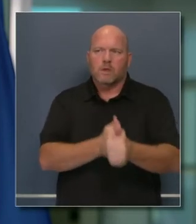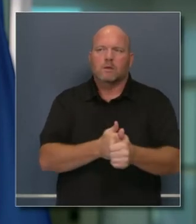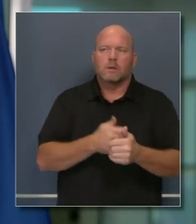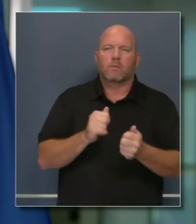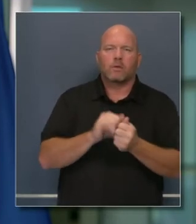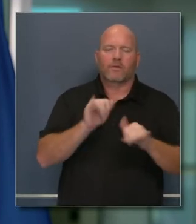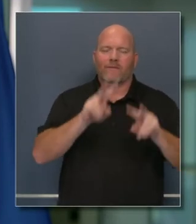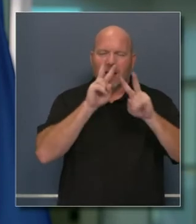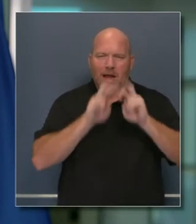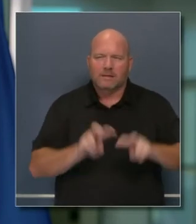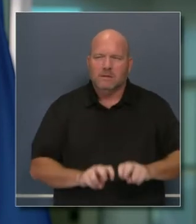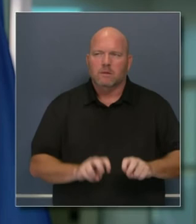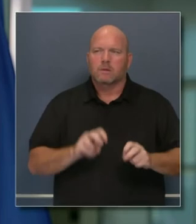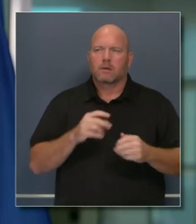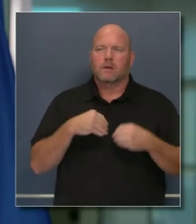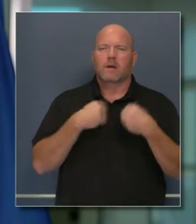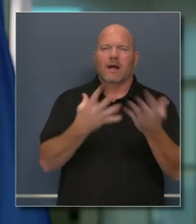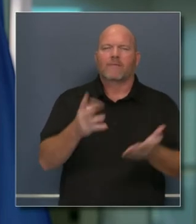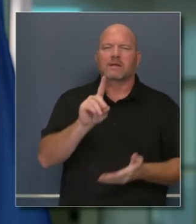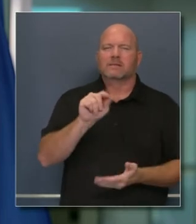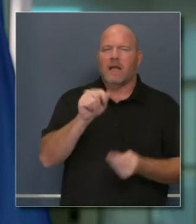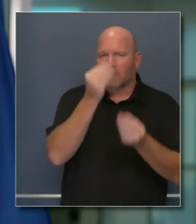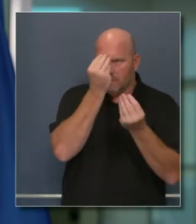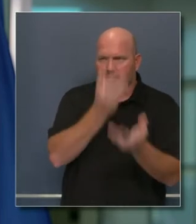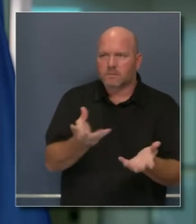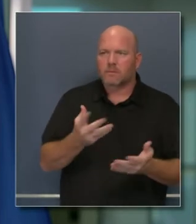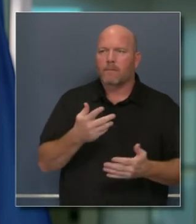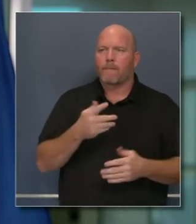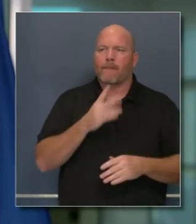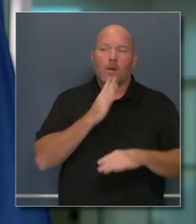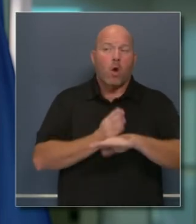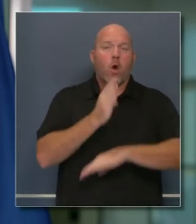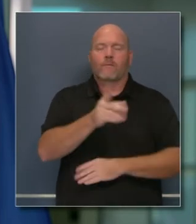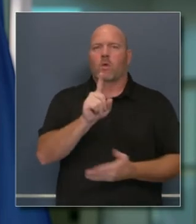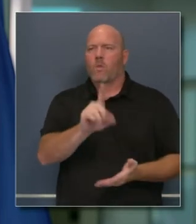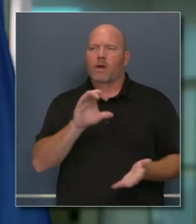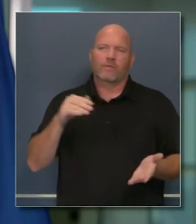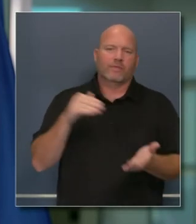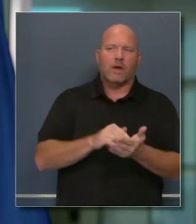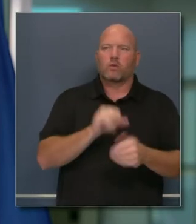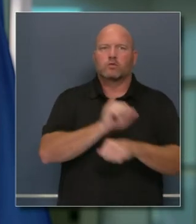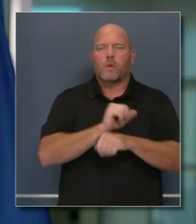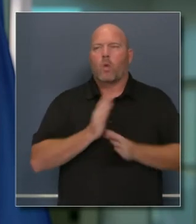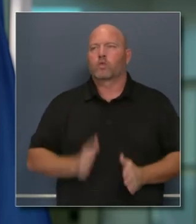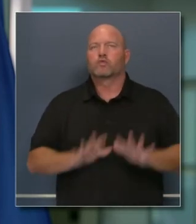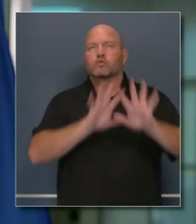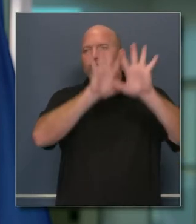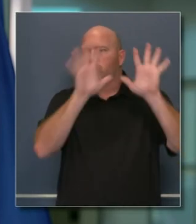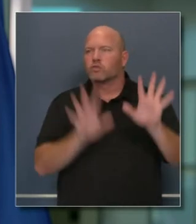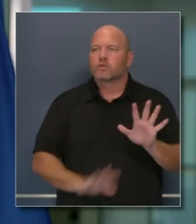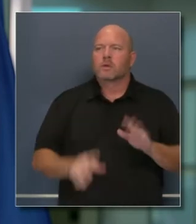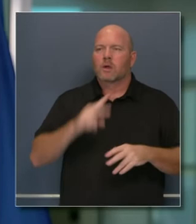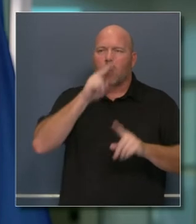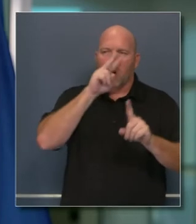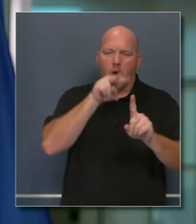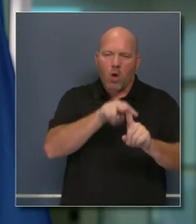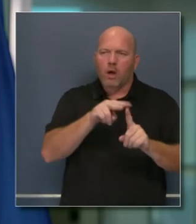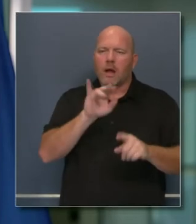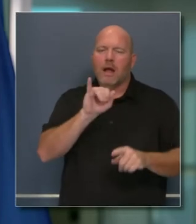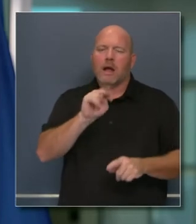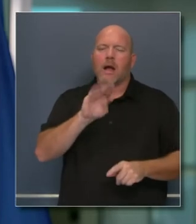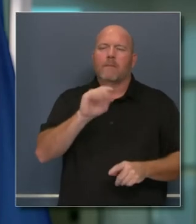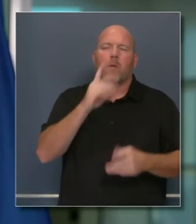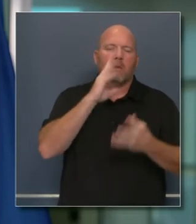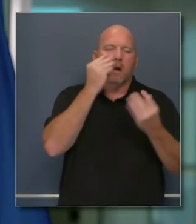está haciendo? Sí, tendré que hacer el análisis y les daré los datos. Estamos hablando de cientos de miles de empleados, pero busque en